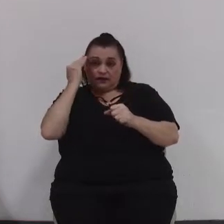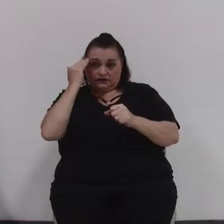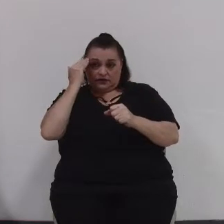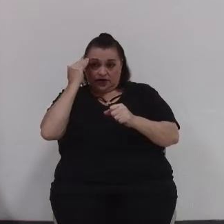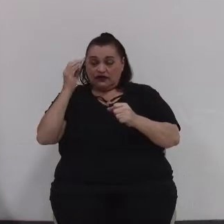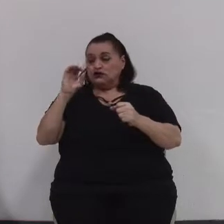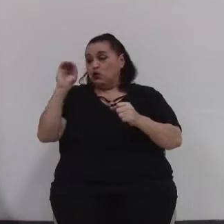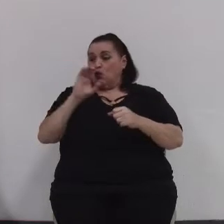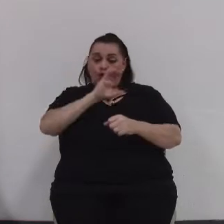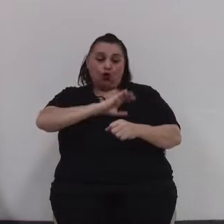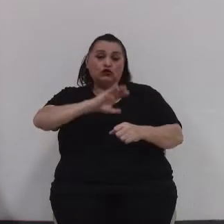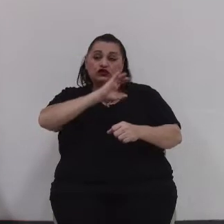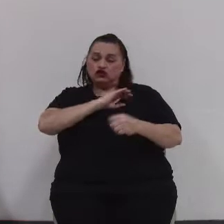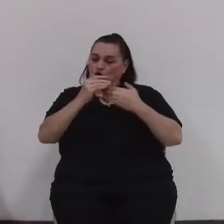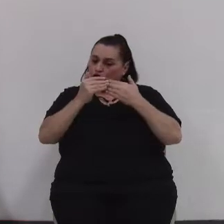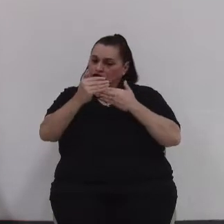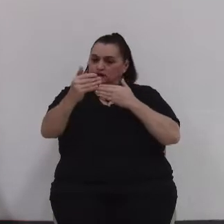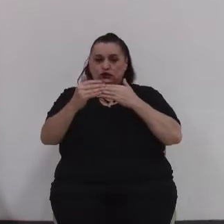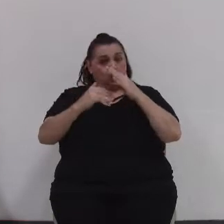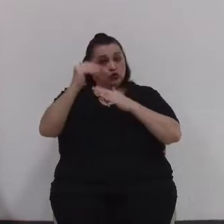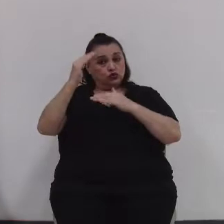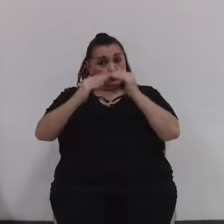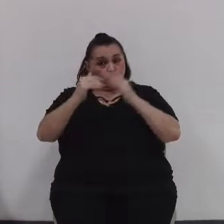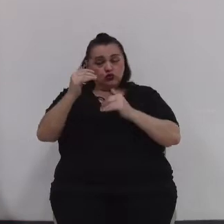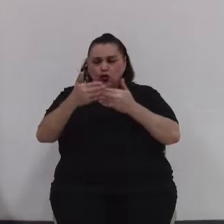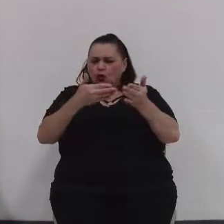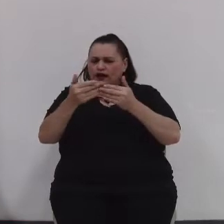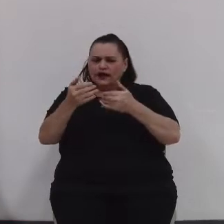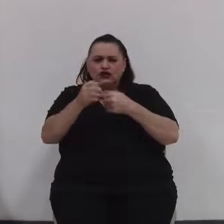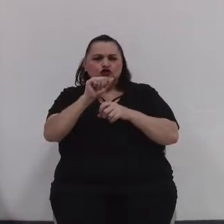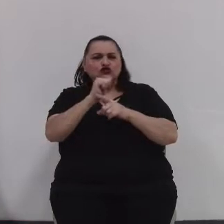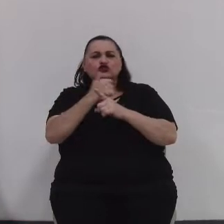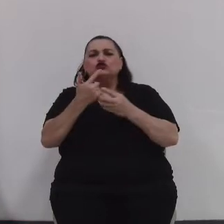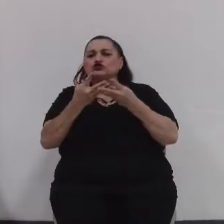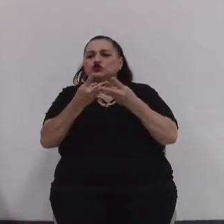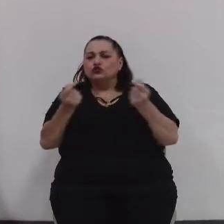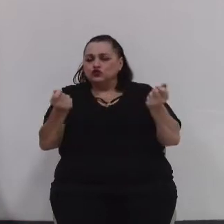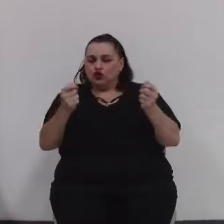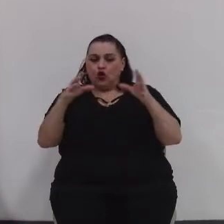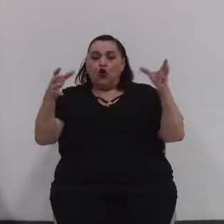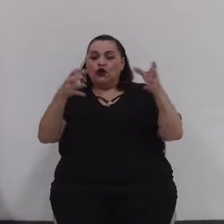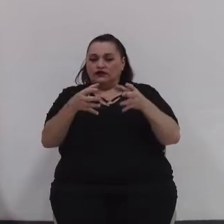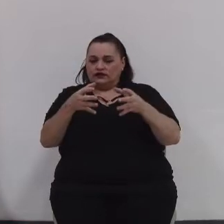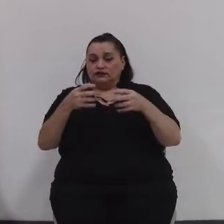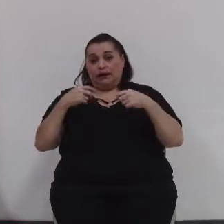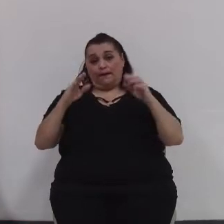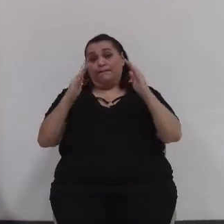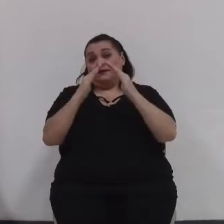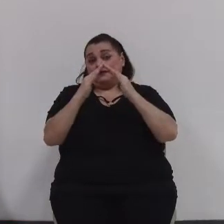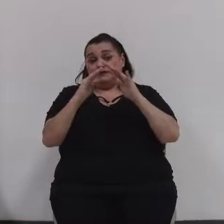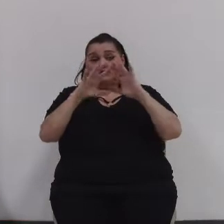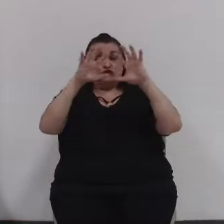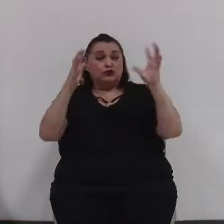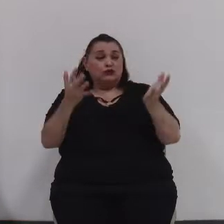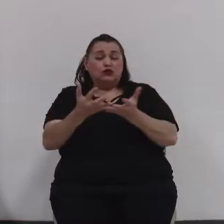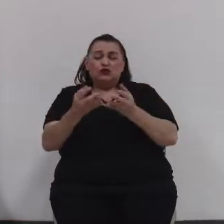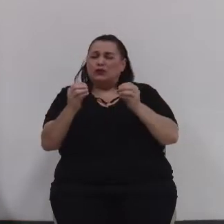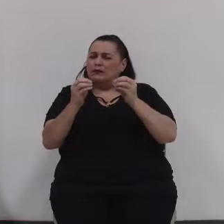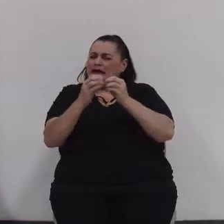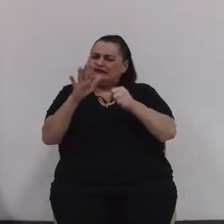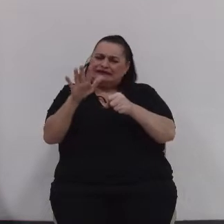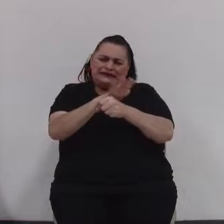las condiciones de partida para la construcción de cualquier solución colectiva. Vivimos en un mundo cada vez más fracturado, con